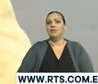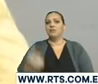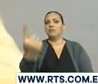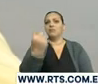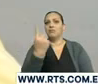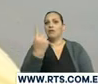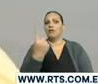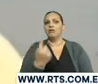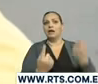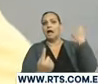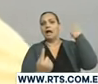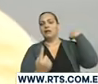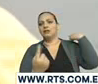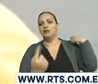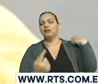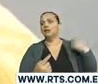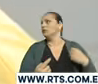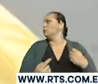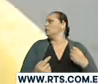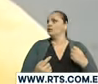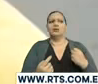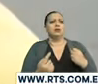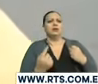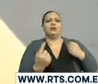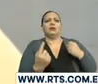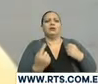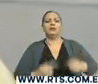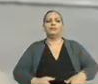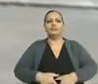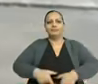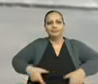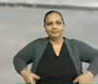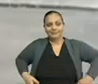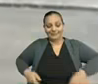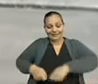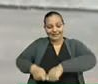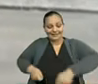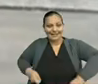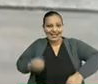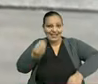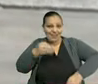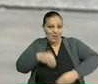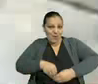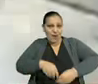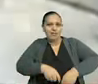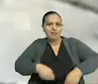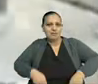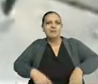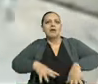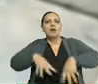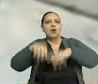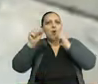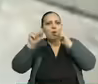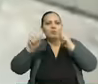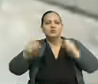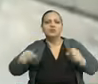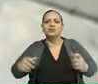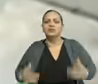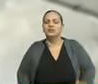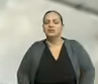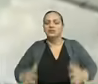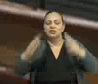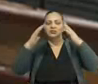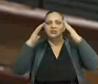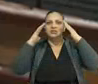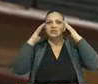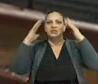frío, uno se estacionado, se lleva un canguro, se burla el dinero y se va volando. No es la primera vez. Empiezan a creer que algo pasa con